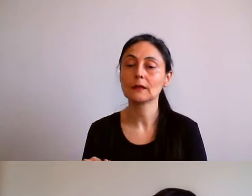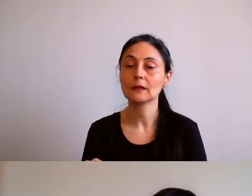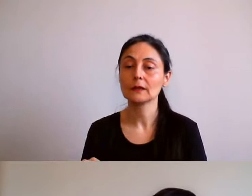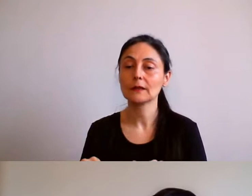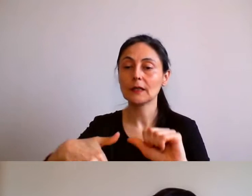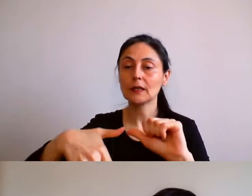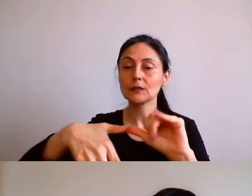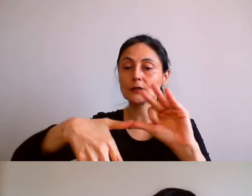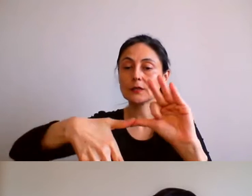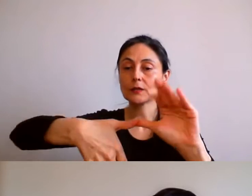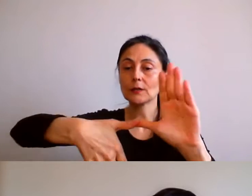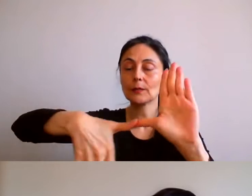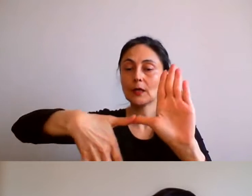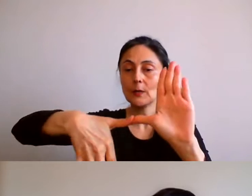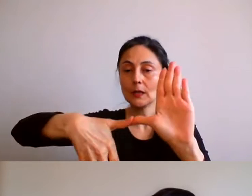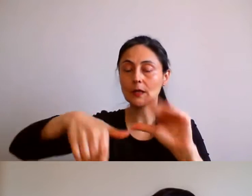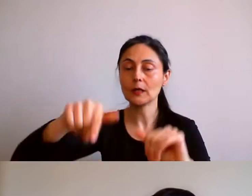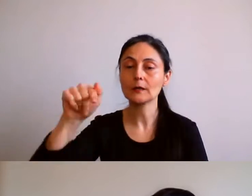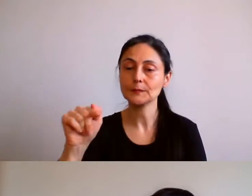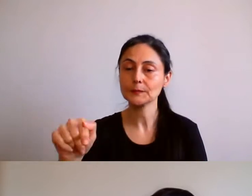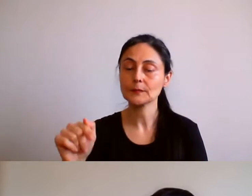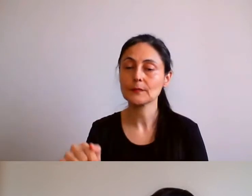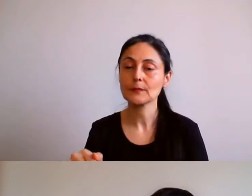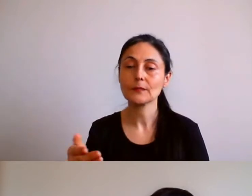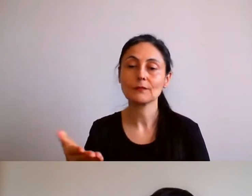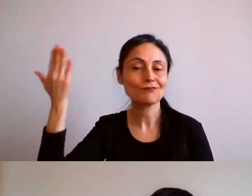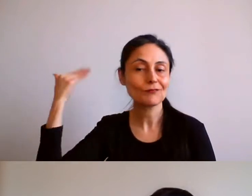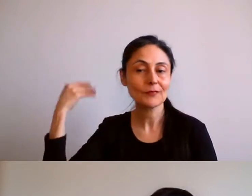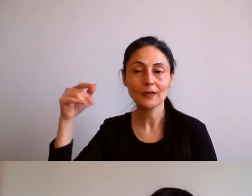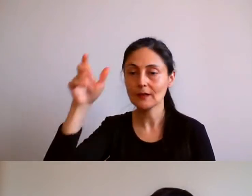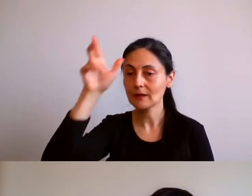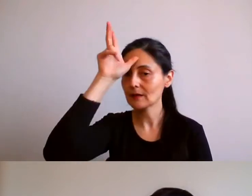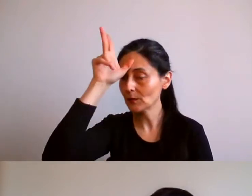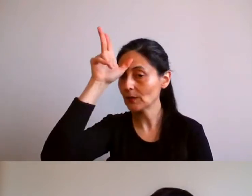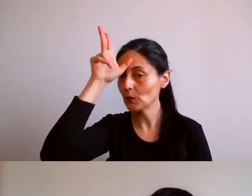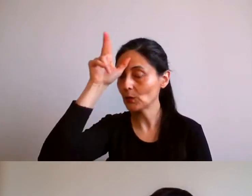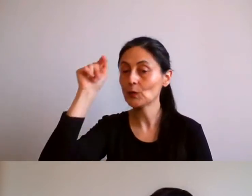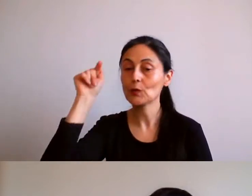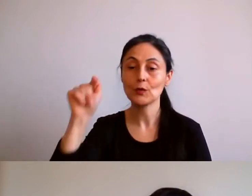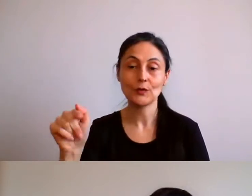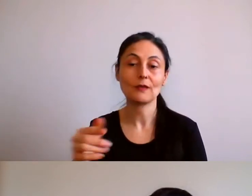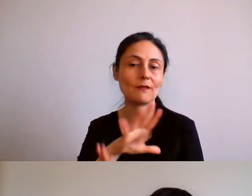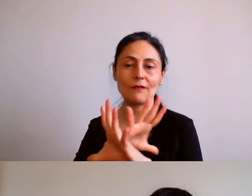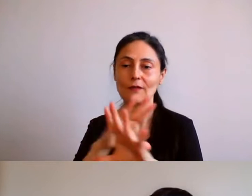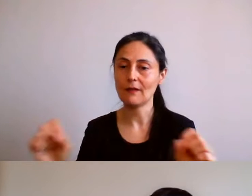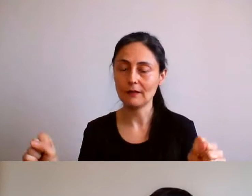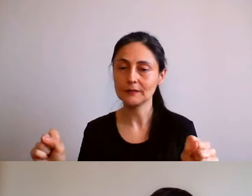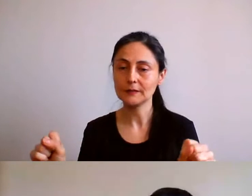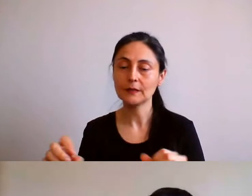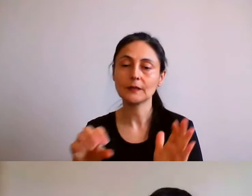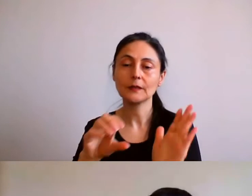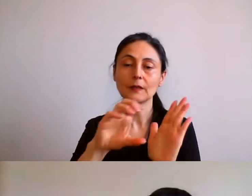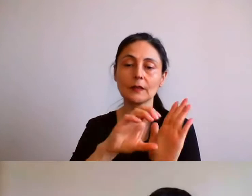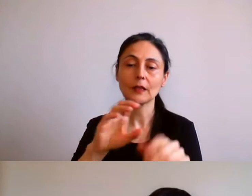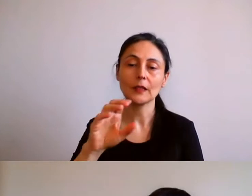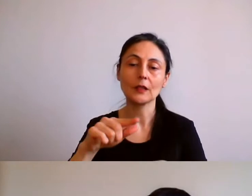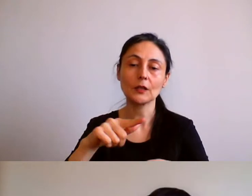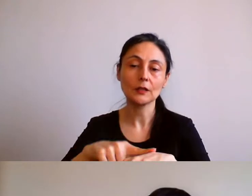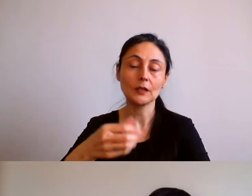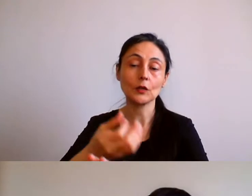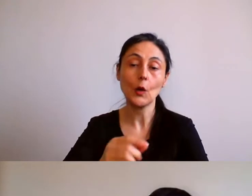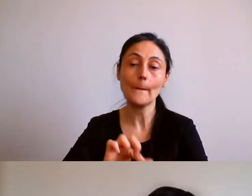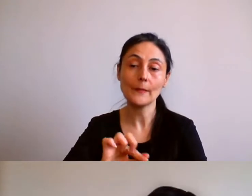hicimos en Perú, objetando 2 leyes que atentaban contra los tecnólogos médicos en el año 2013, y de que eso no